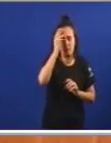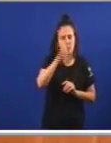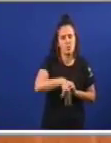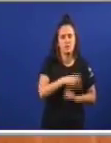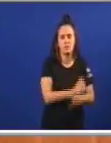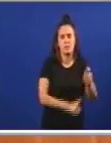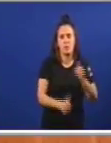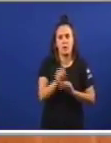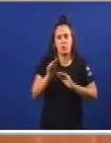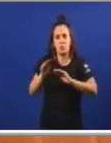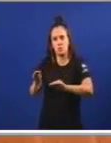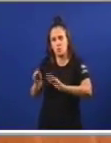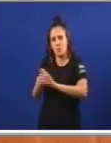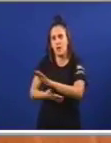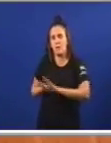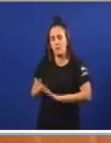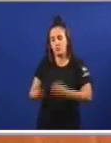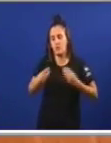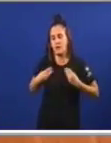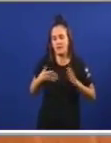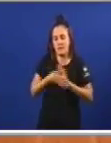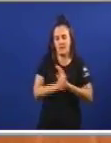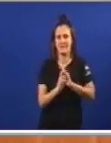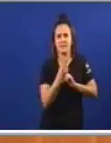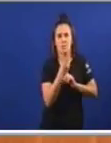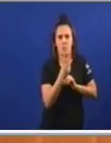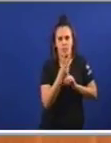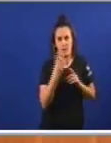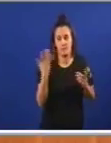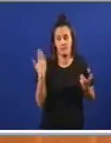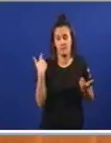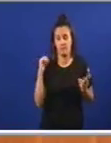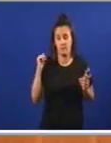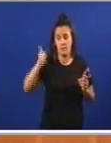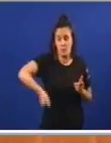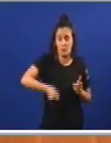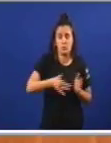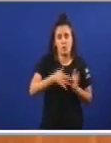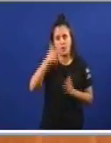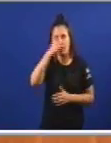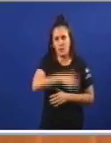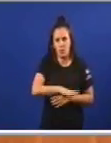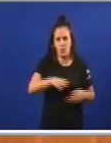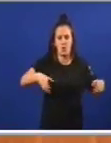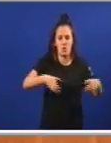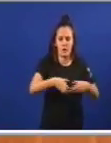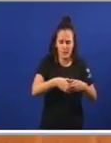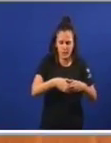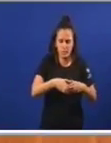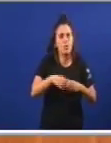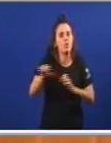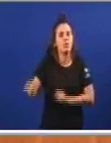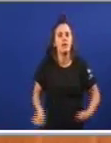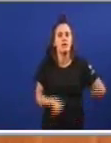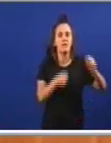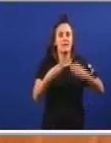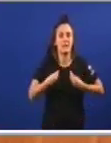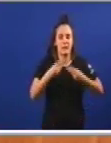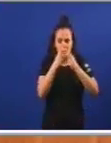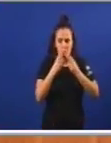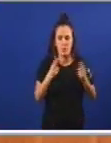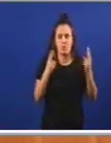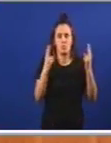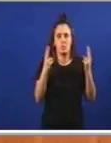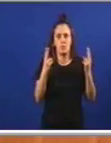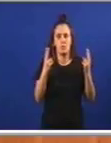do Goberno en materia sanidade. Teñen denunciado esta situación os colectivos en defensa da sanidade pública, o